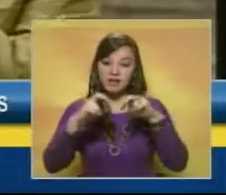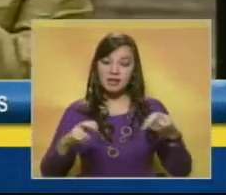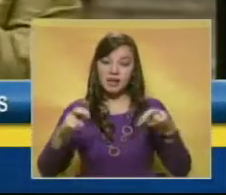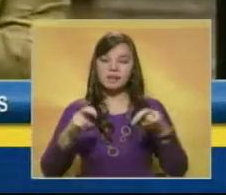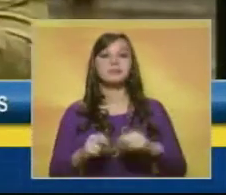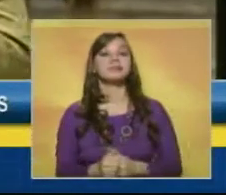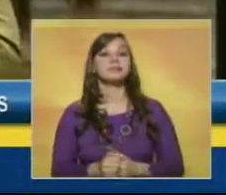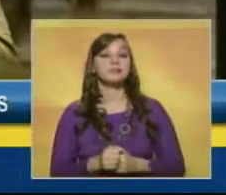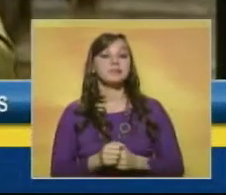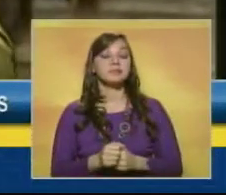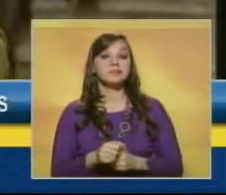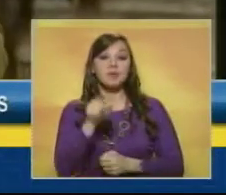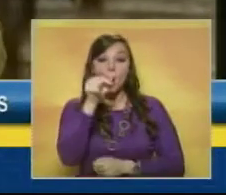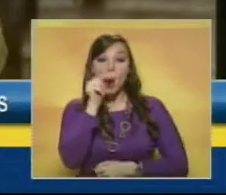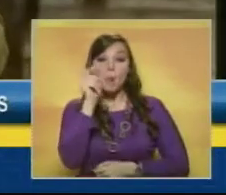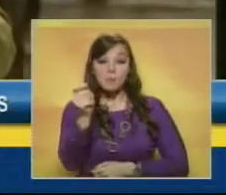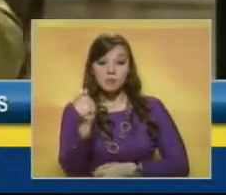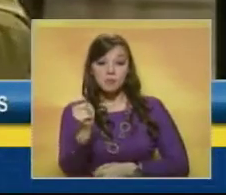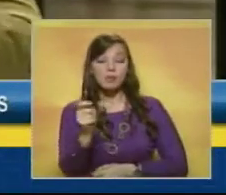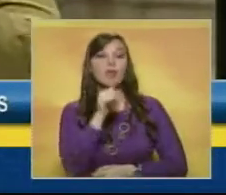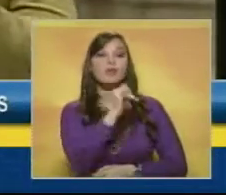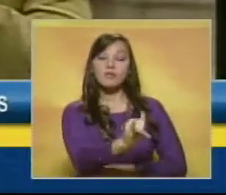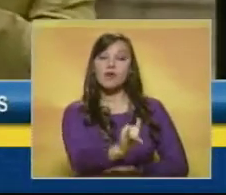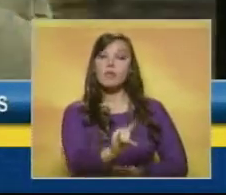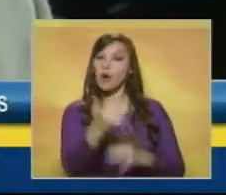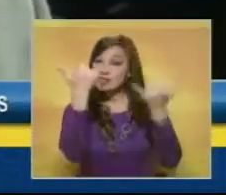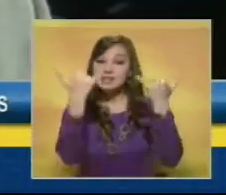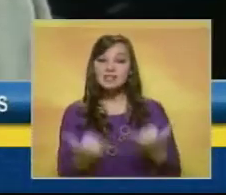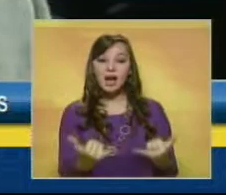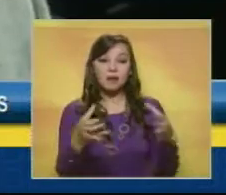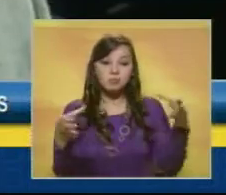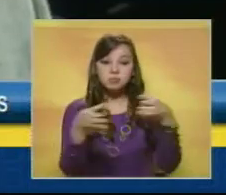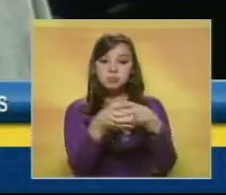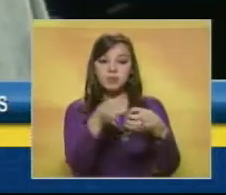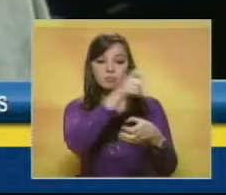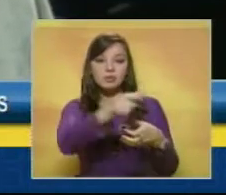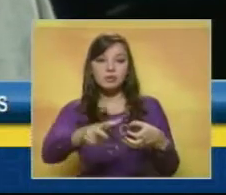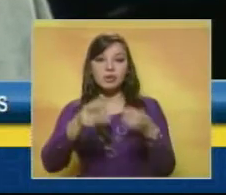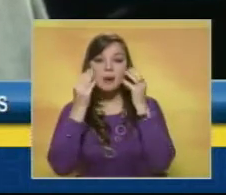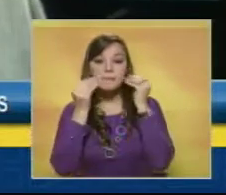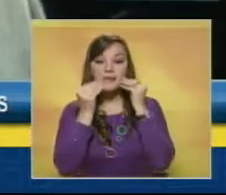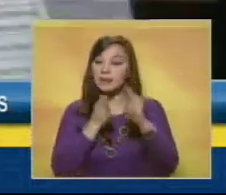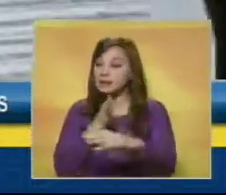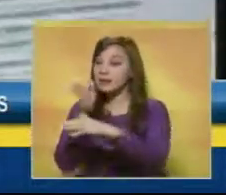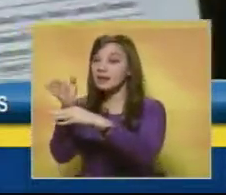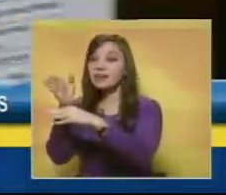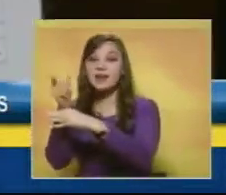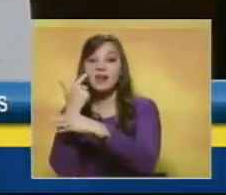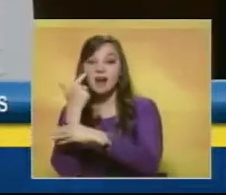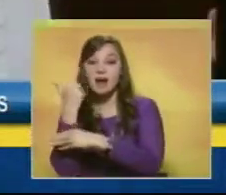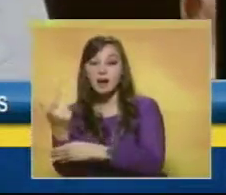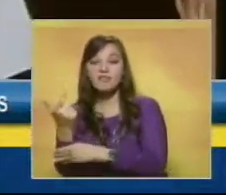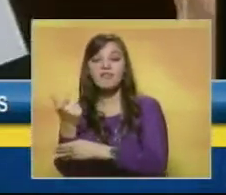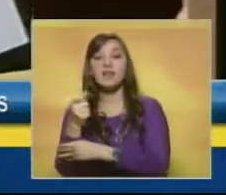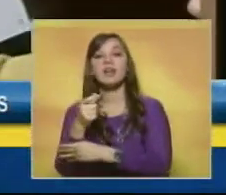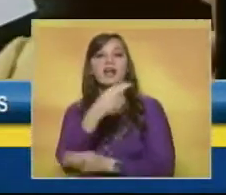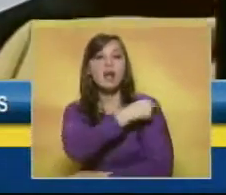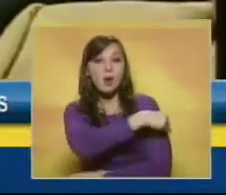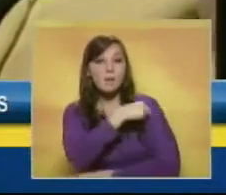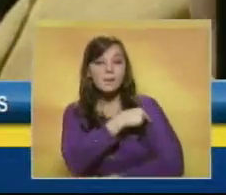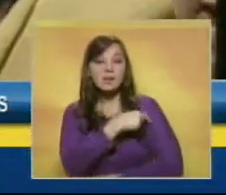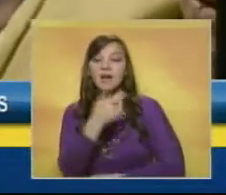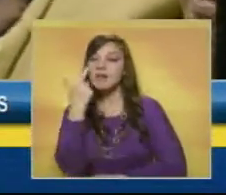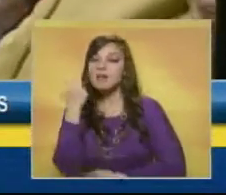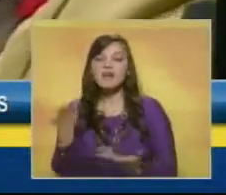parte, el diputado Henry Ventura informó del nombramiento inmediato de una comisión de la Asamblea Nacional para que se dirija hasta las instalaciones del Centro de Salud y